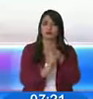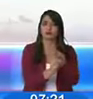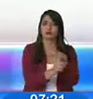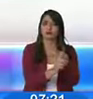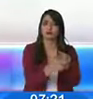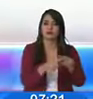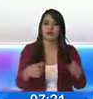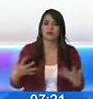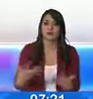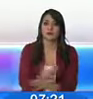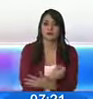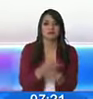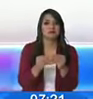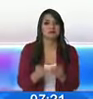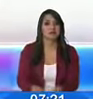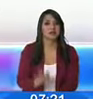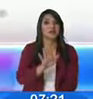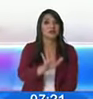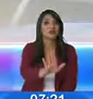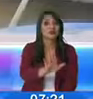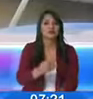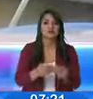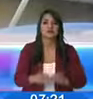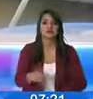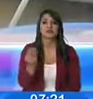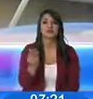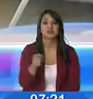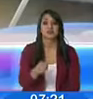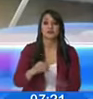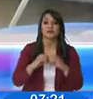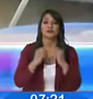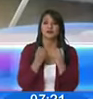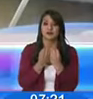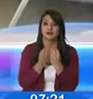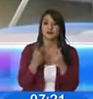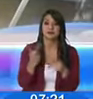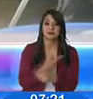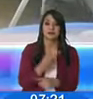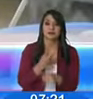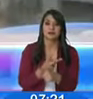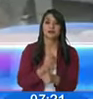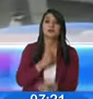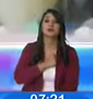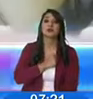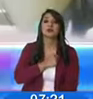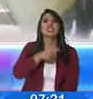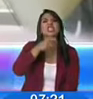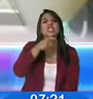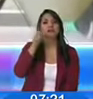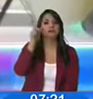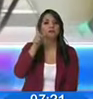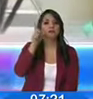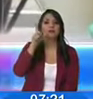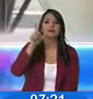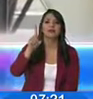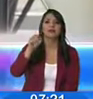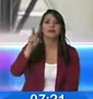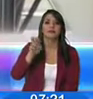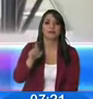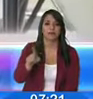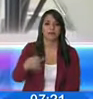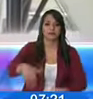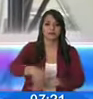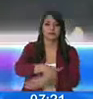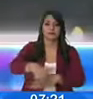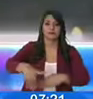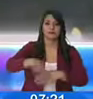la incautación sí genera pérdidas considerables a esta organización narcodelictiva que pertenecería a alias David, que opera en el sur de Nariño, frontera